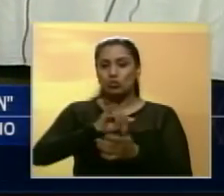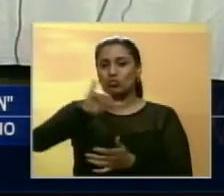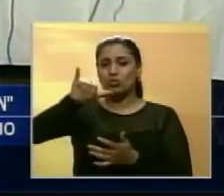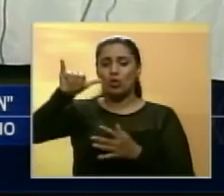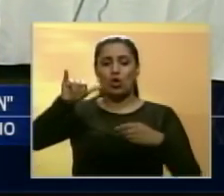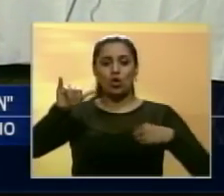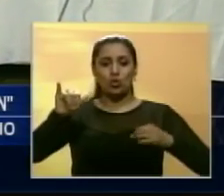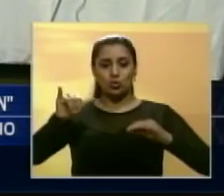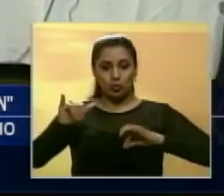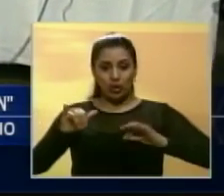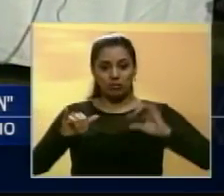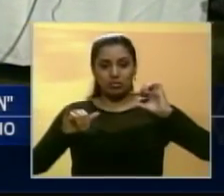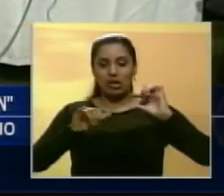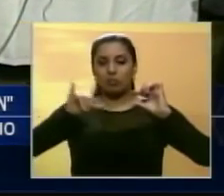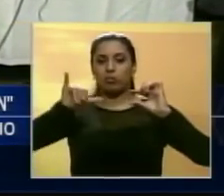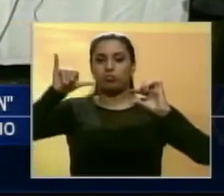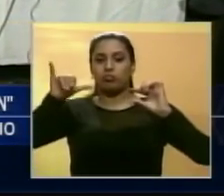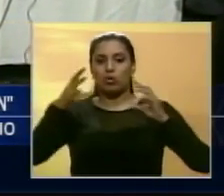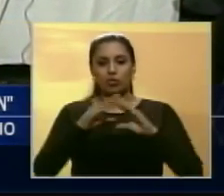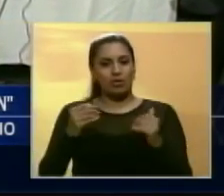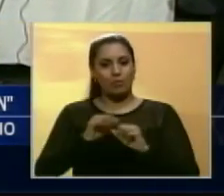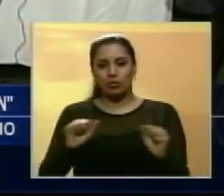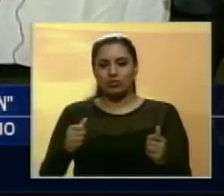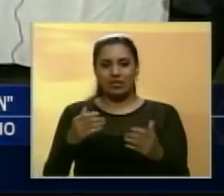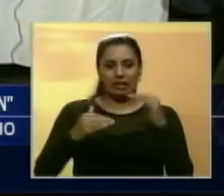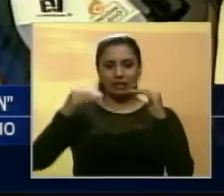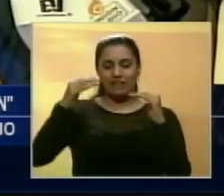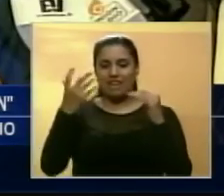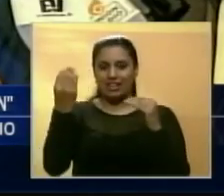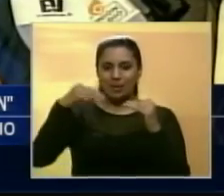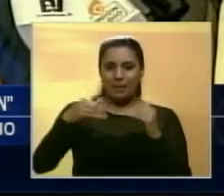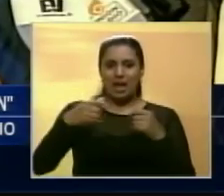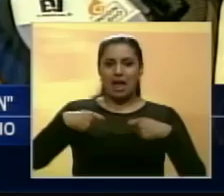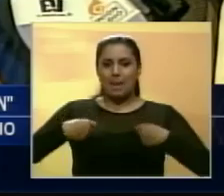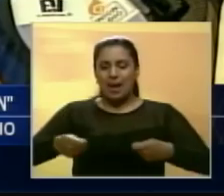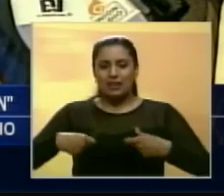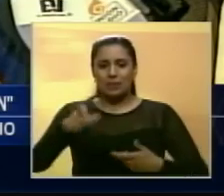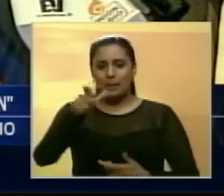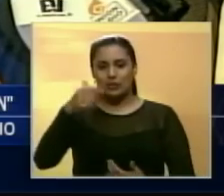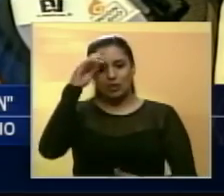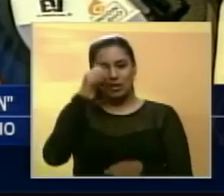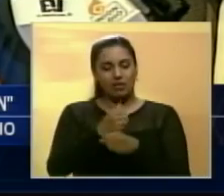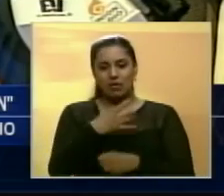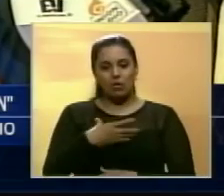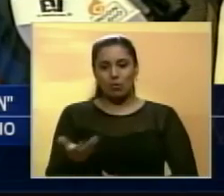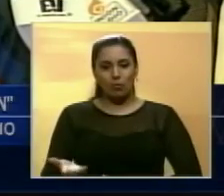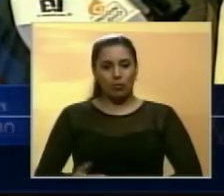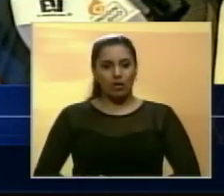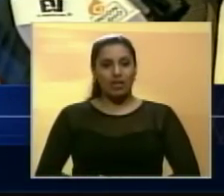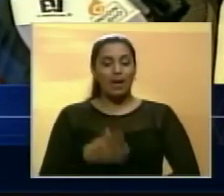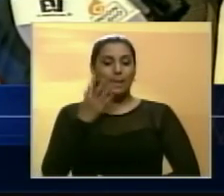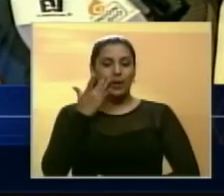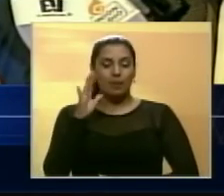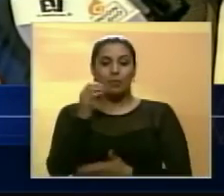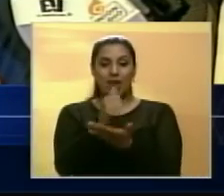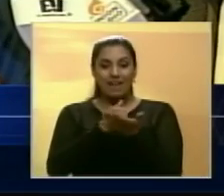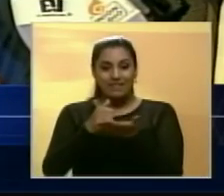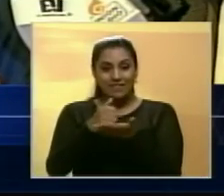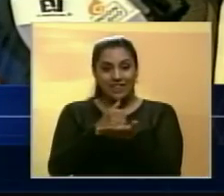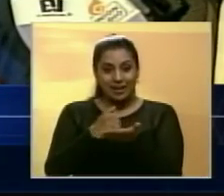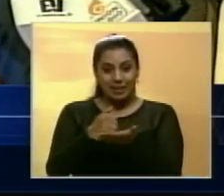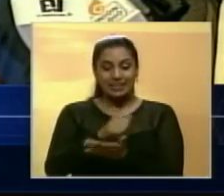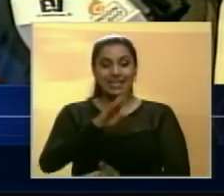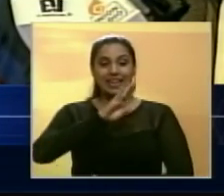inflación, ya que será insuficiente para el trabajador y demasiado para los comerciantes. Como una farmacia